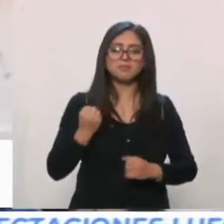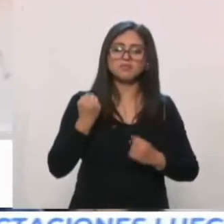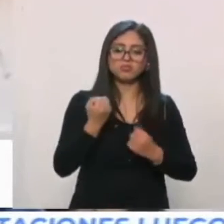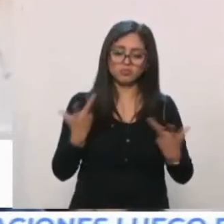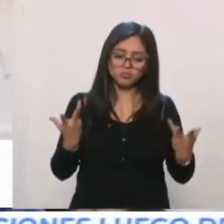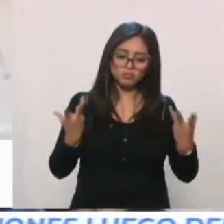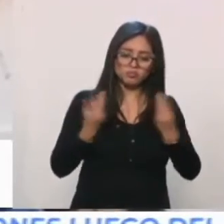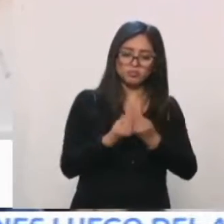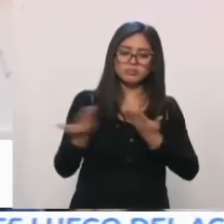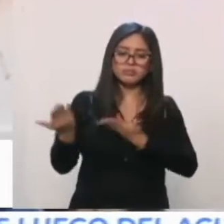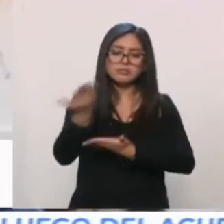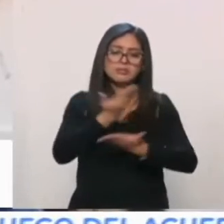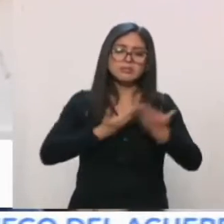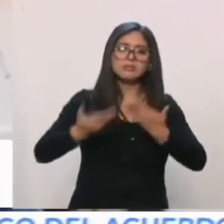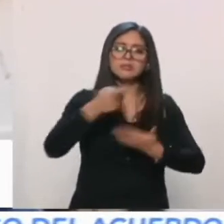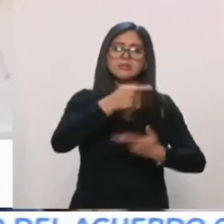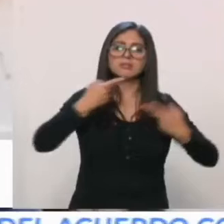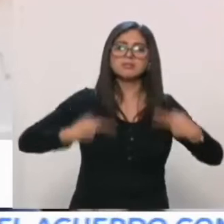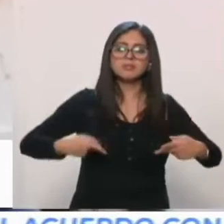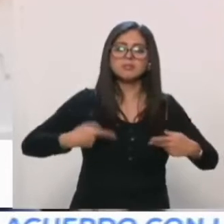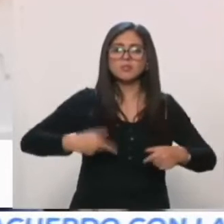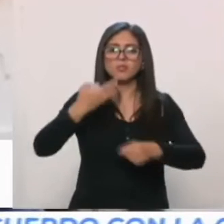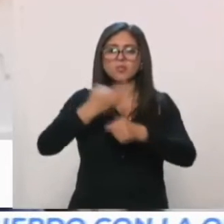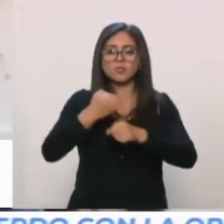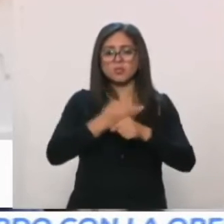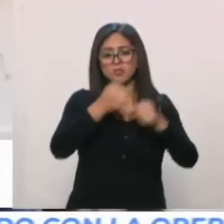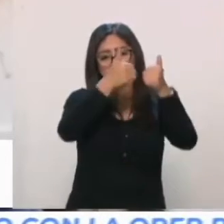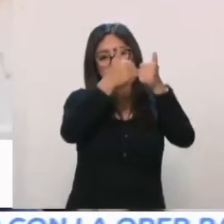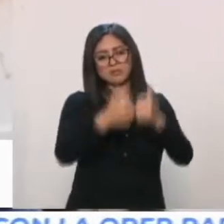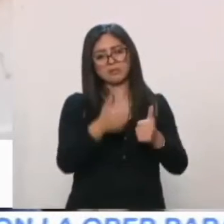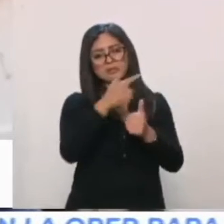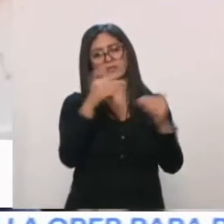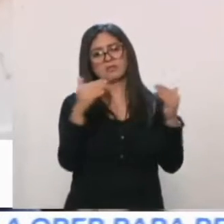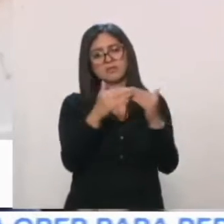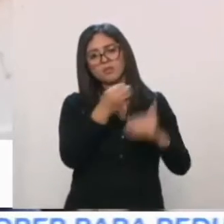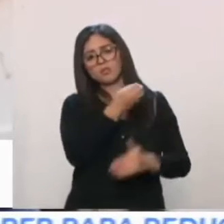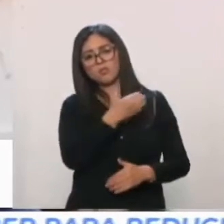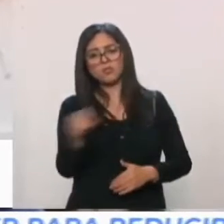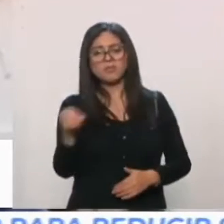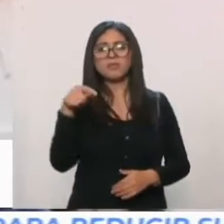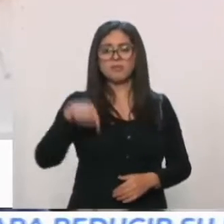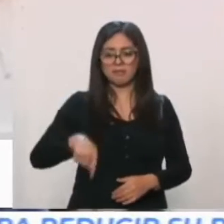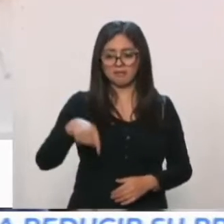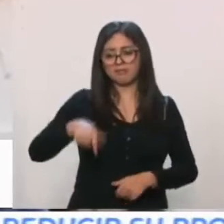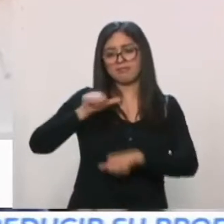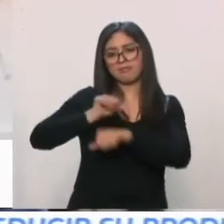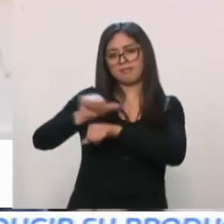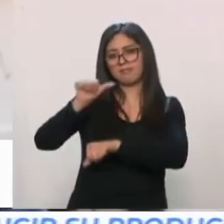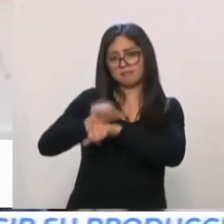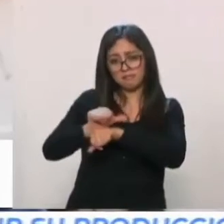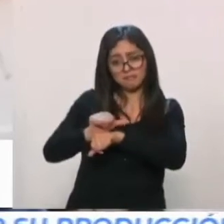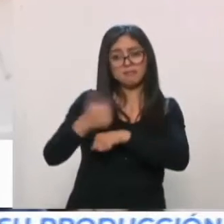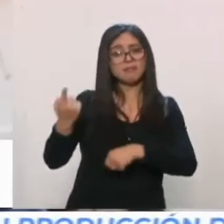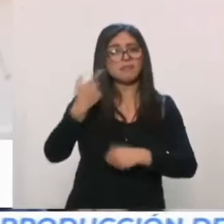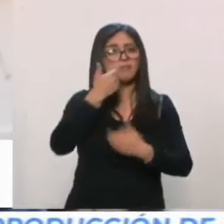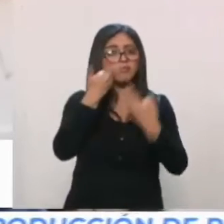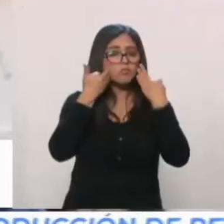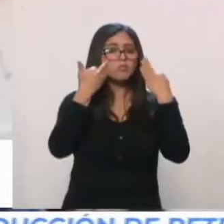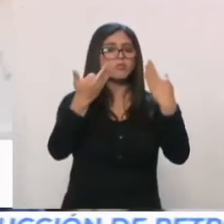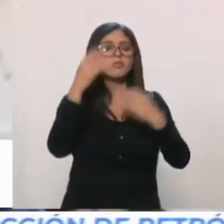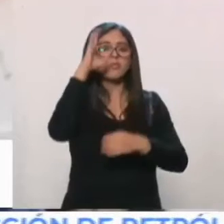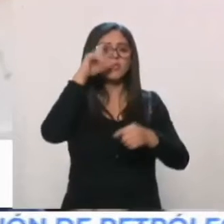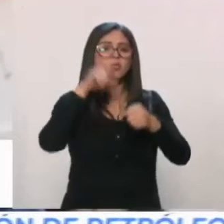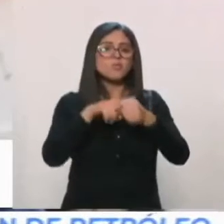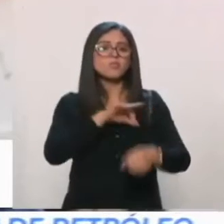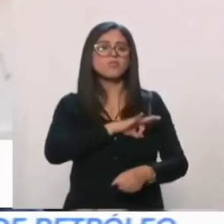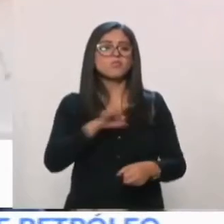propuestas a las personas que están en situación de aislamiento social y obligatorio en nuestro país, y mostrar que la cultura nos permite